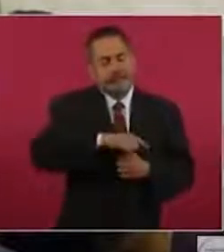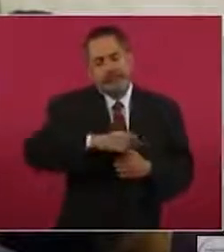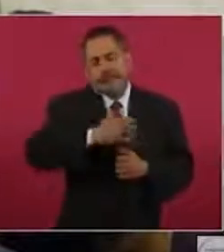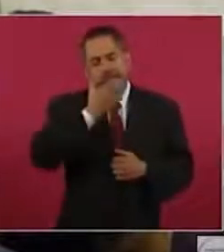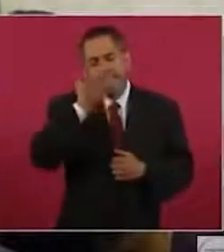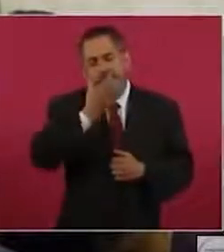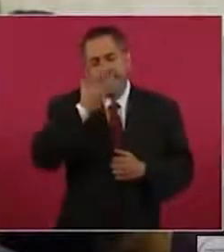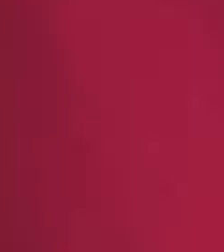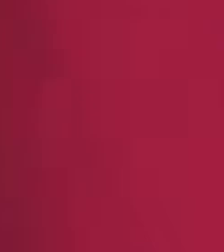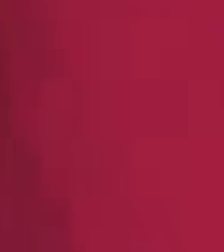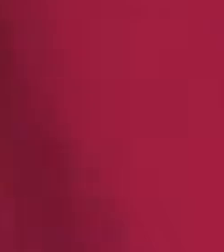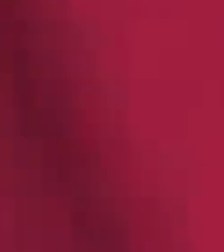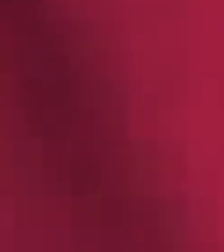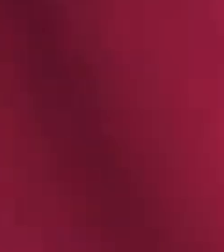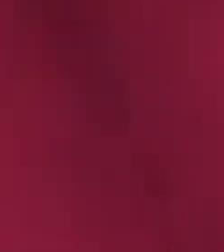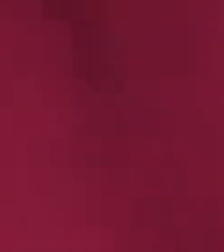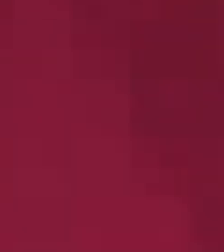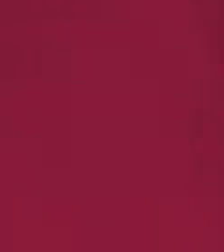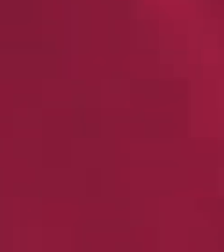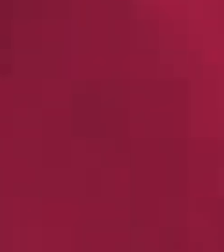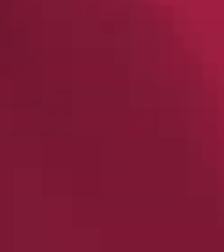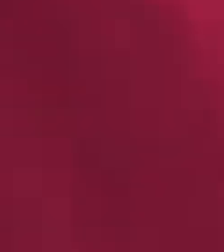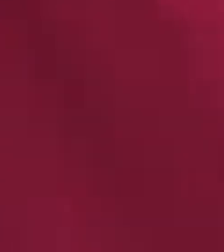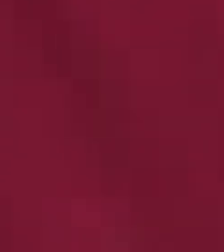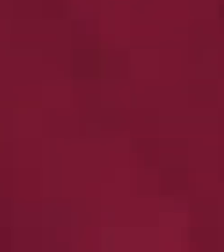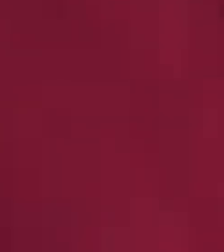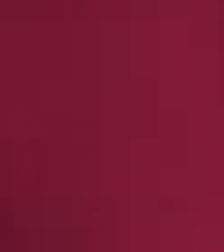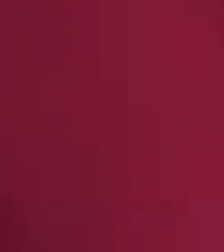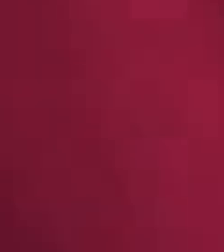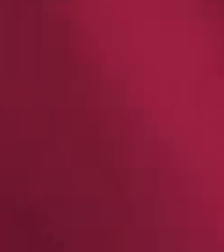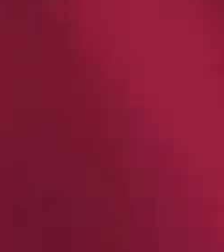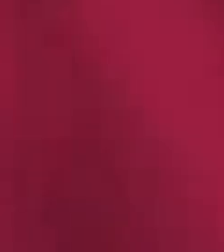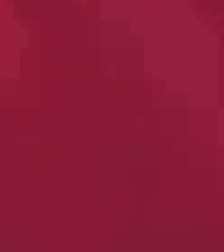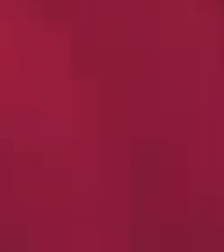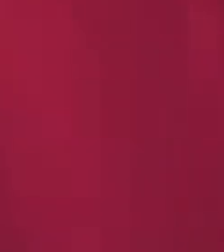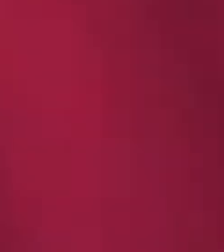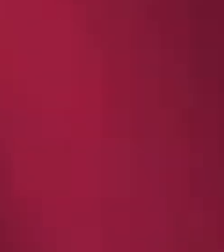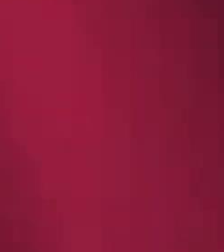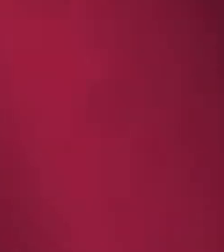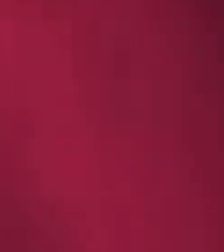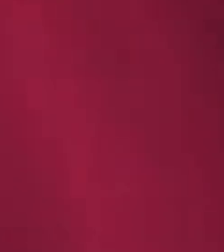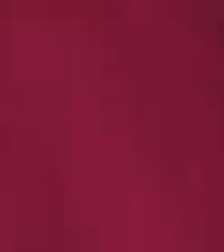pues a engañar. Gobierno de México.